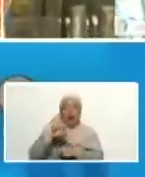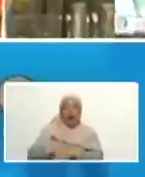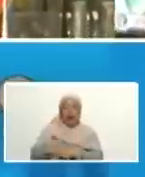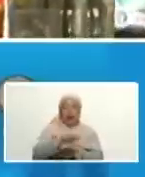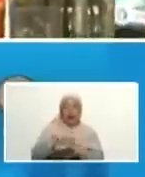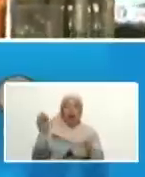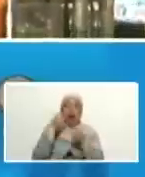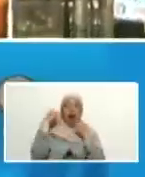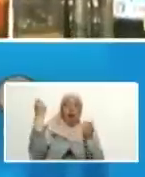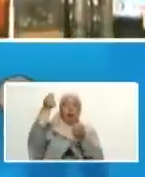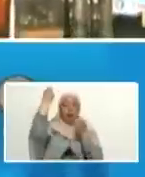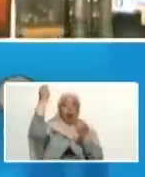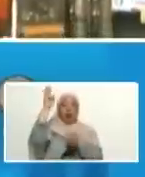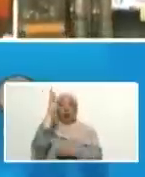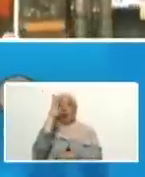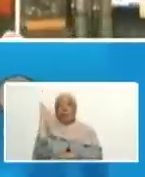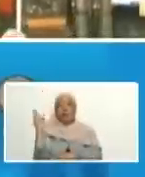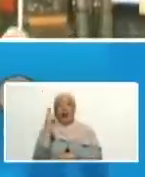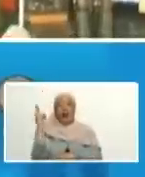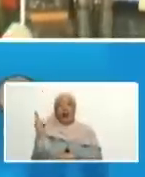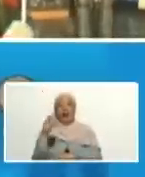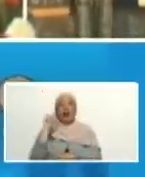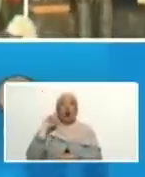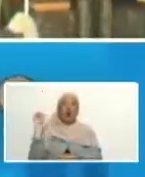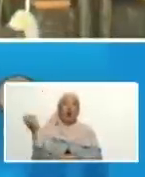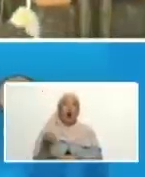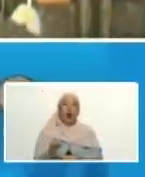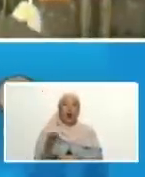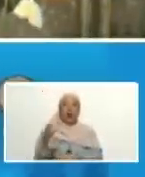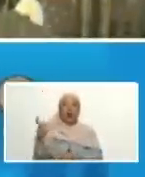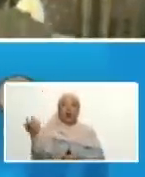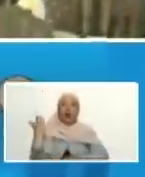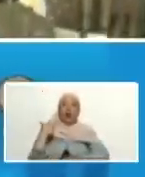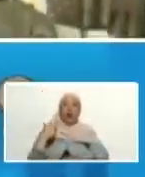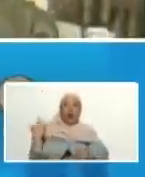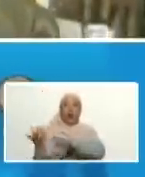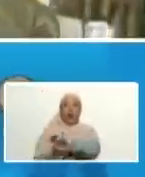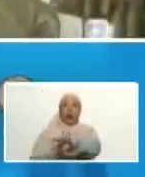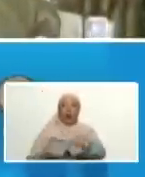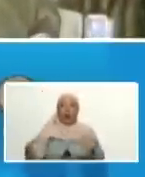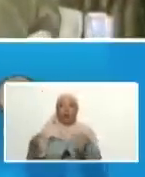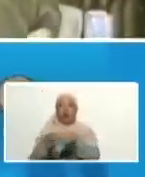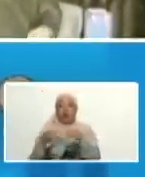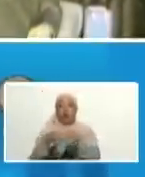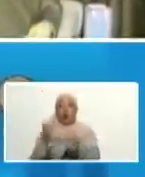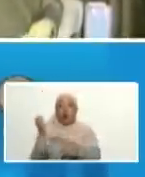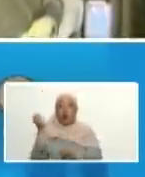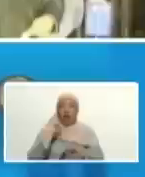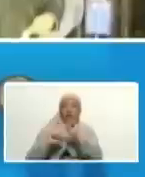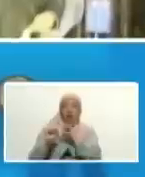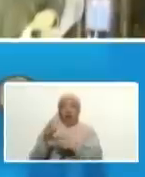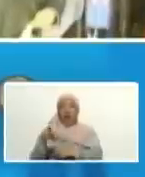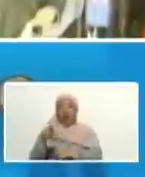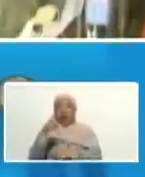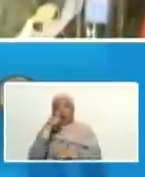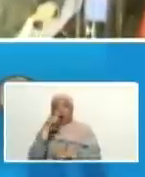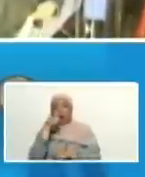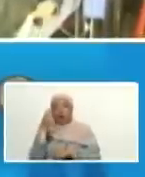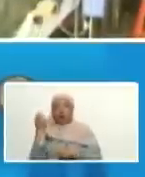Apure, Barinas, Guárico, contra las bandas criminales que se mueven en ese